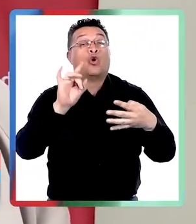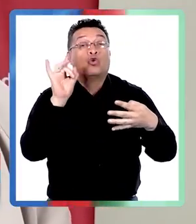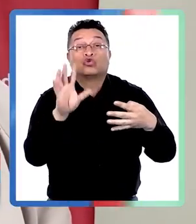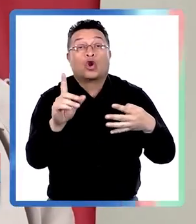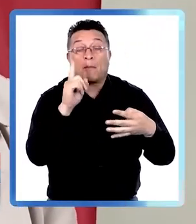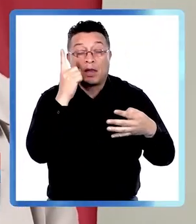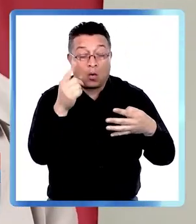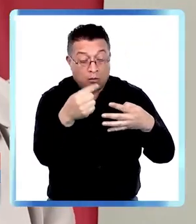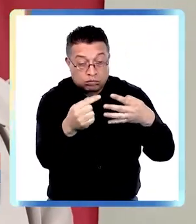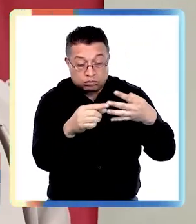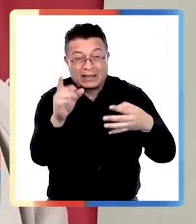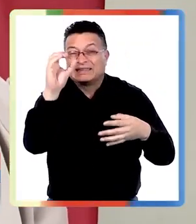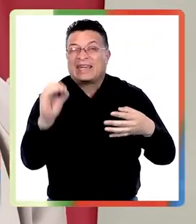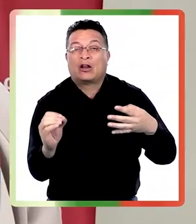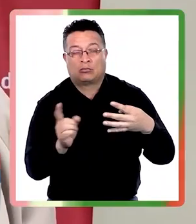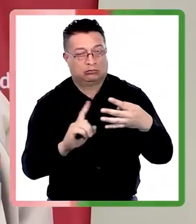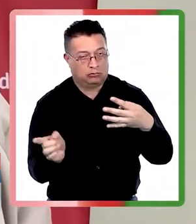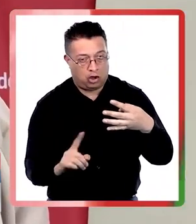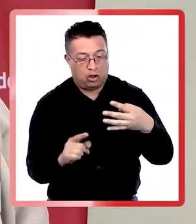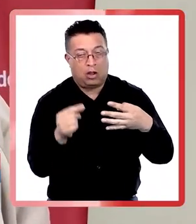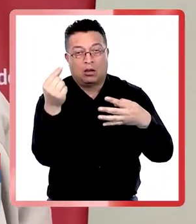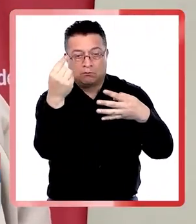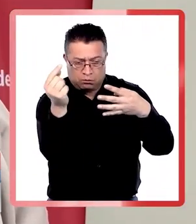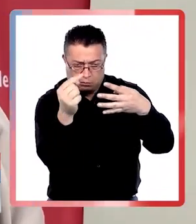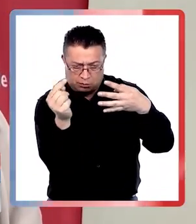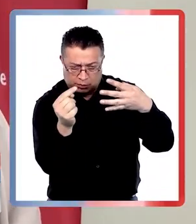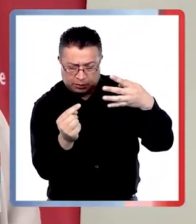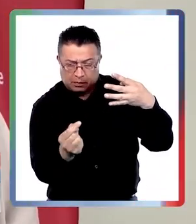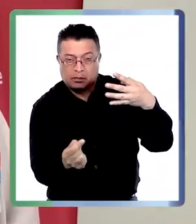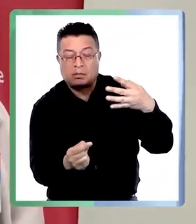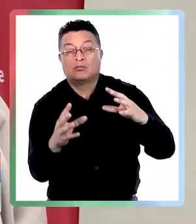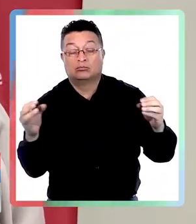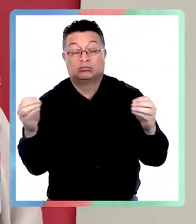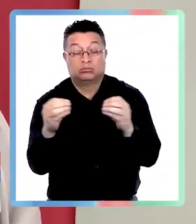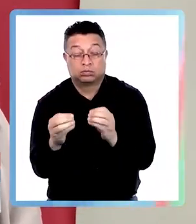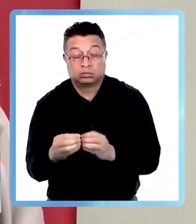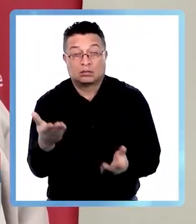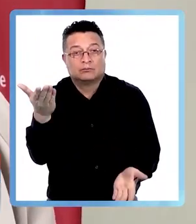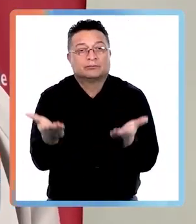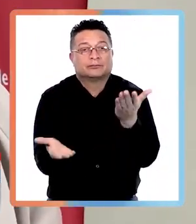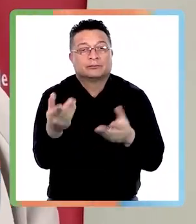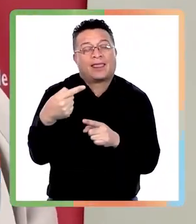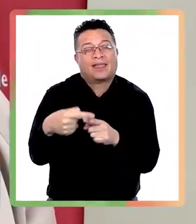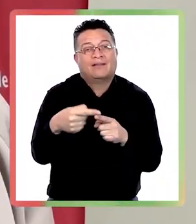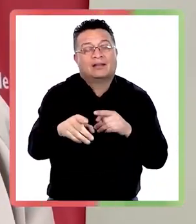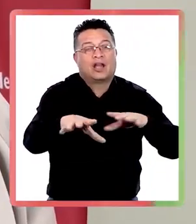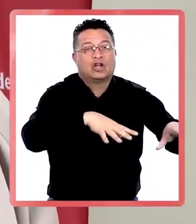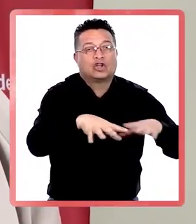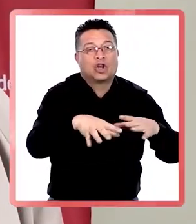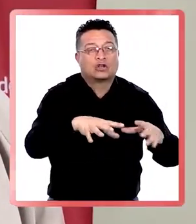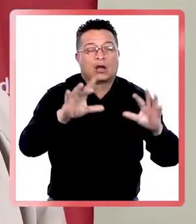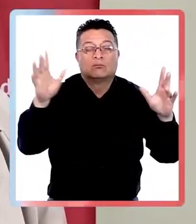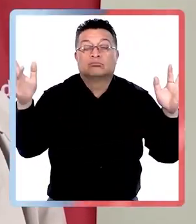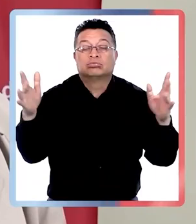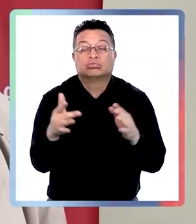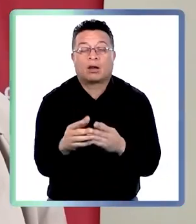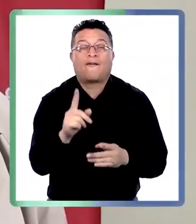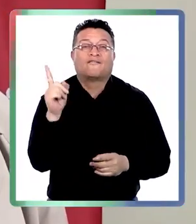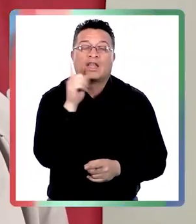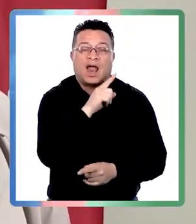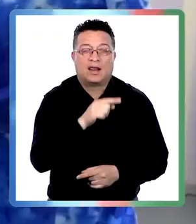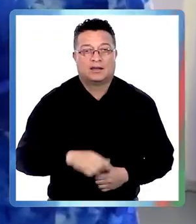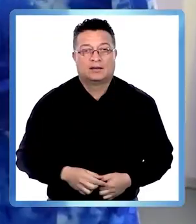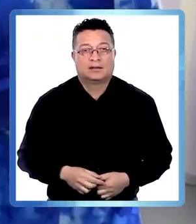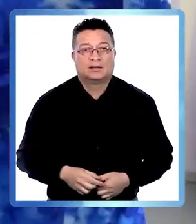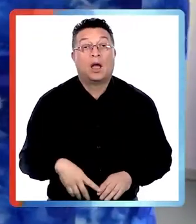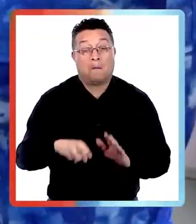resultado, no es que el resultado sea cero, ya el resultado nos miden diferentes cosas para llegar a un